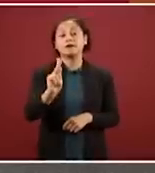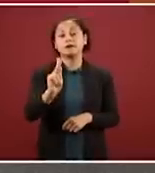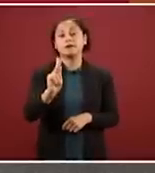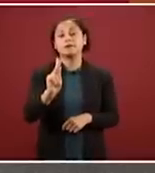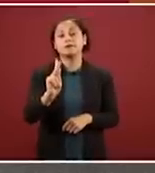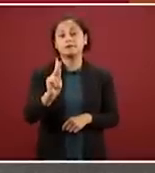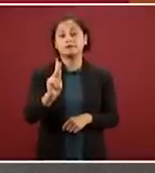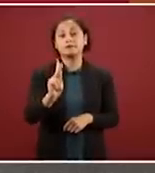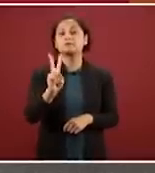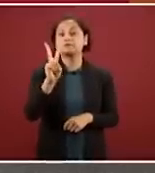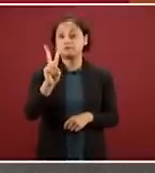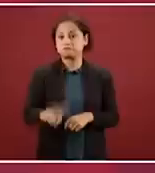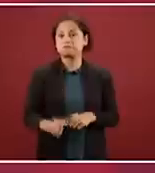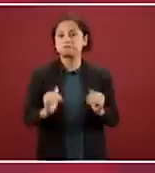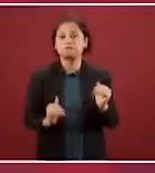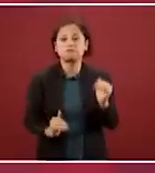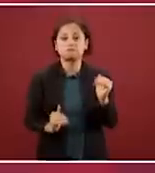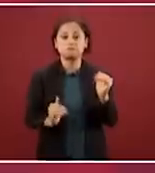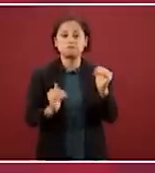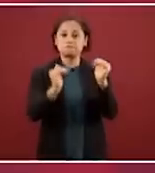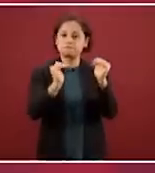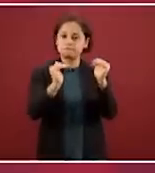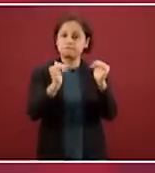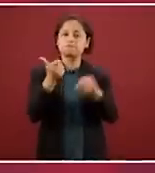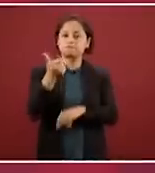se apreció nuestra moneda